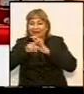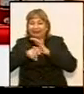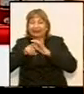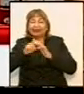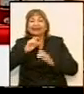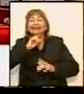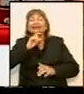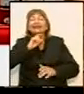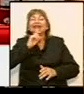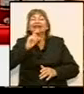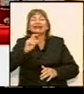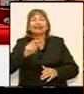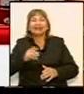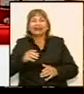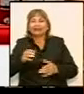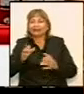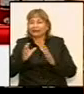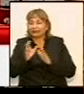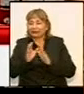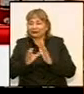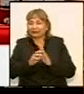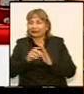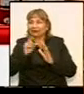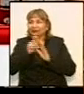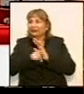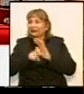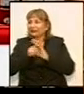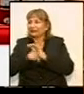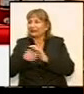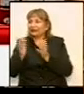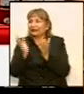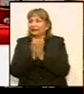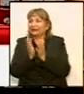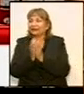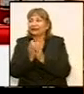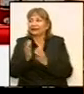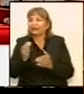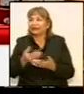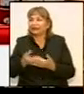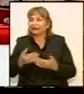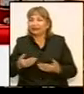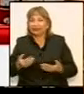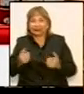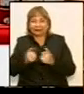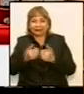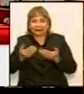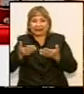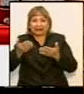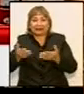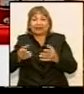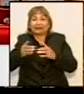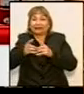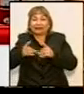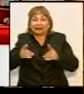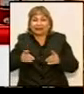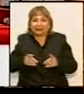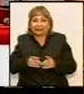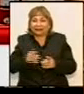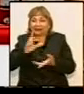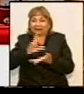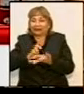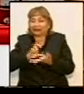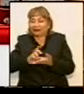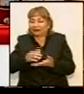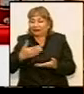Metalúrgica, al capítulo de Minas del Colegio de Ingenieros del Perú, Consejo Departamental de Lima,